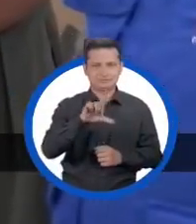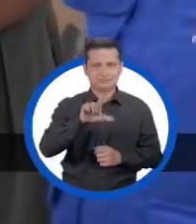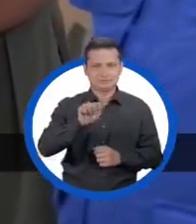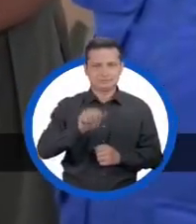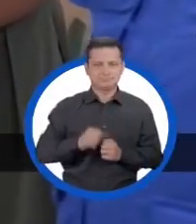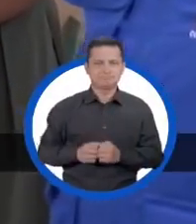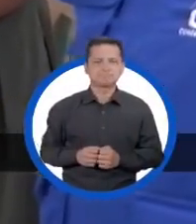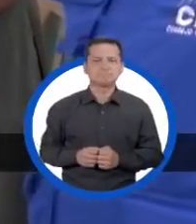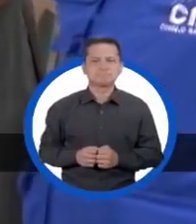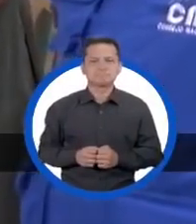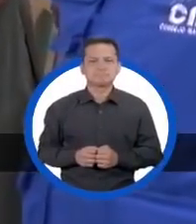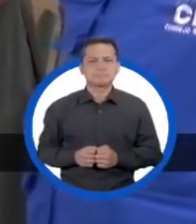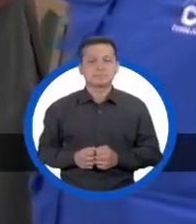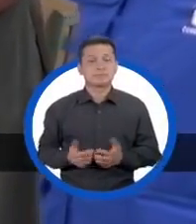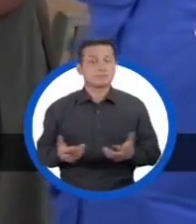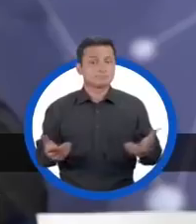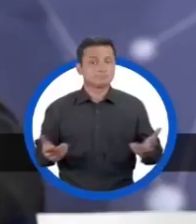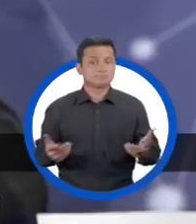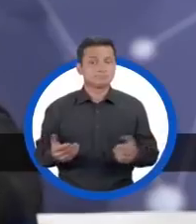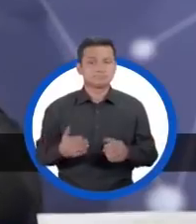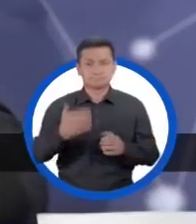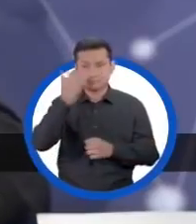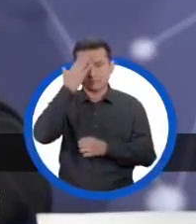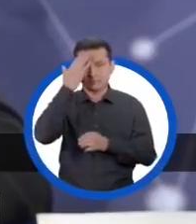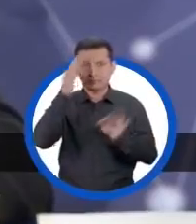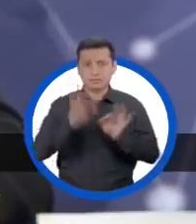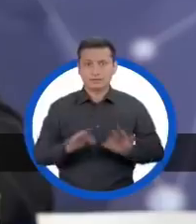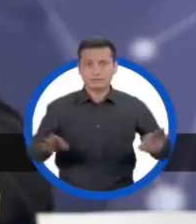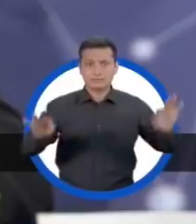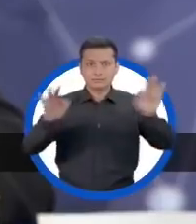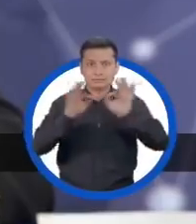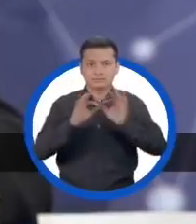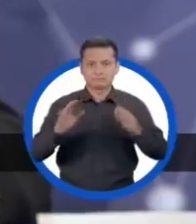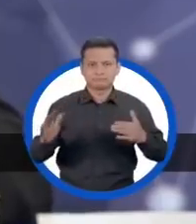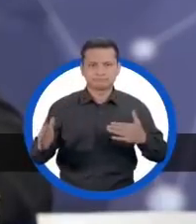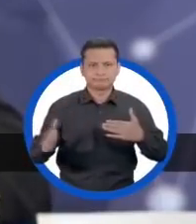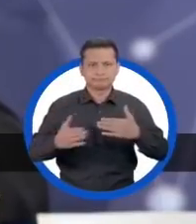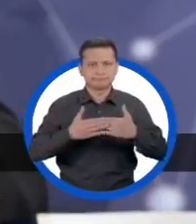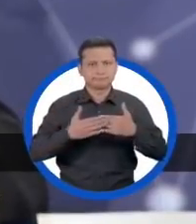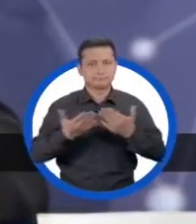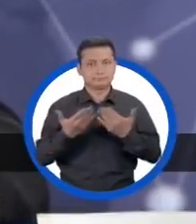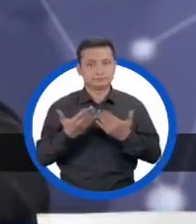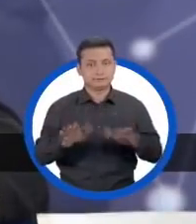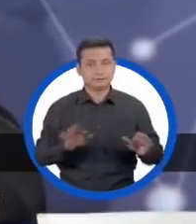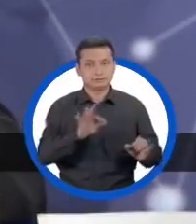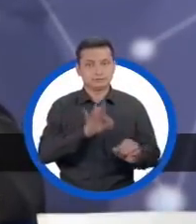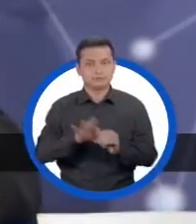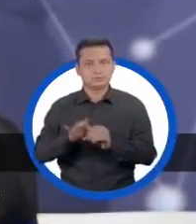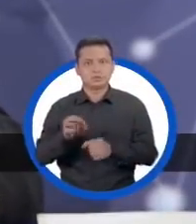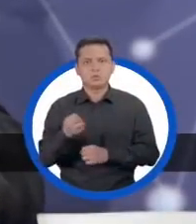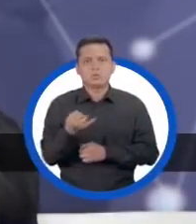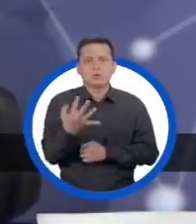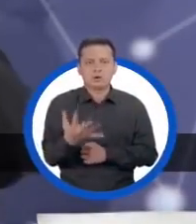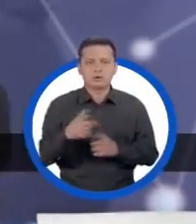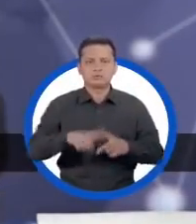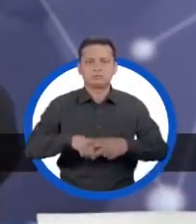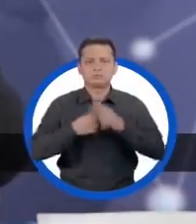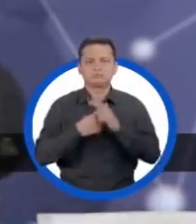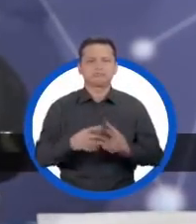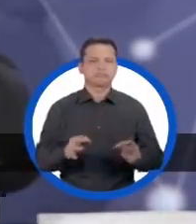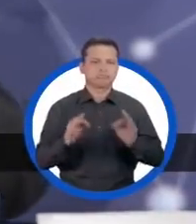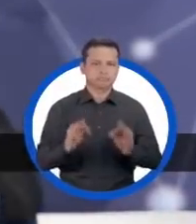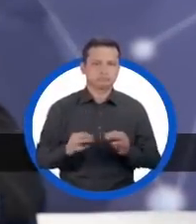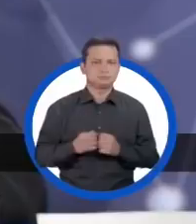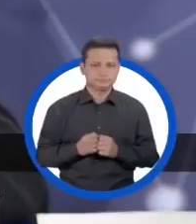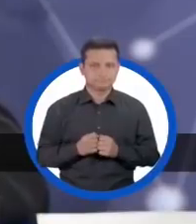Electorales de Latinoamérica, CELA. Así que en esto, pues fue muy importante que el cierre se cumplió y el